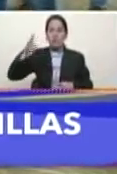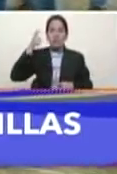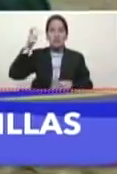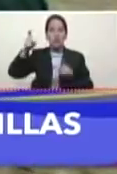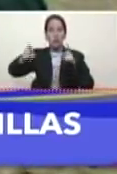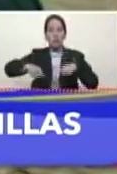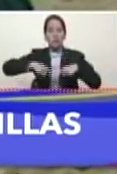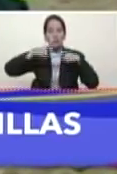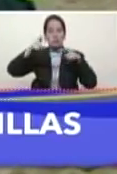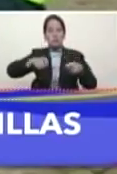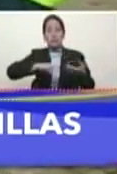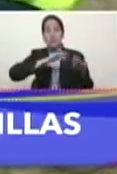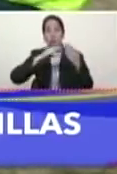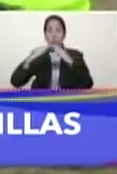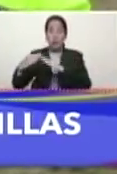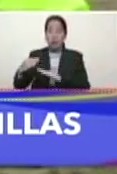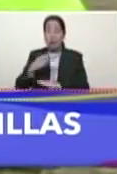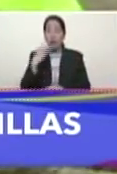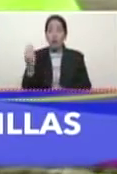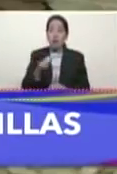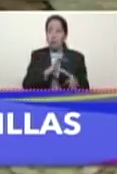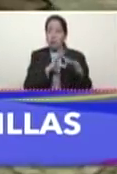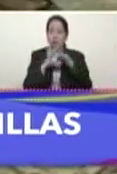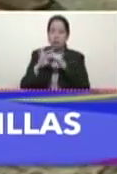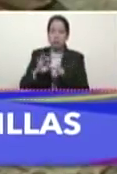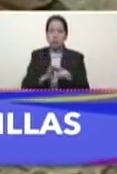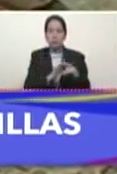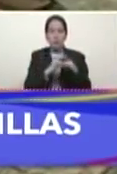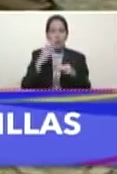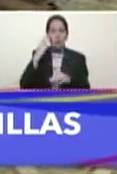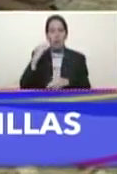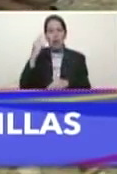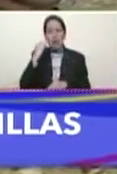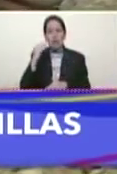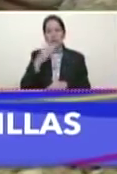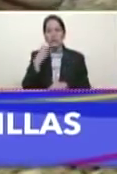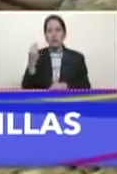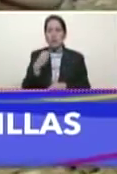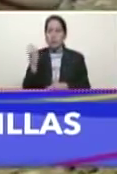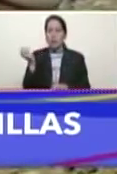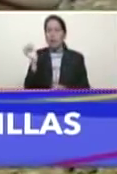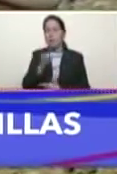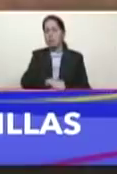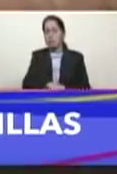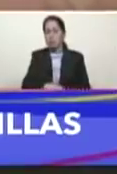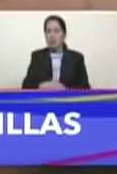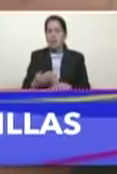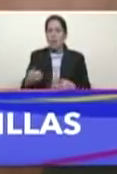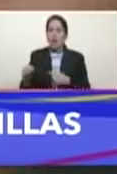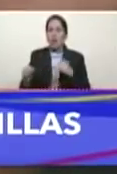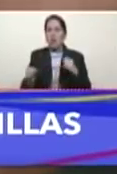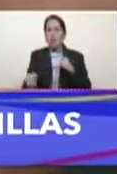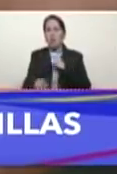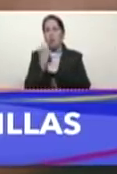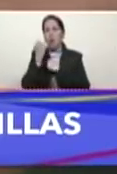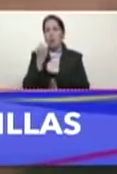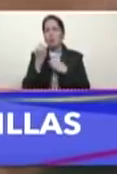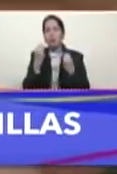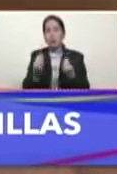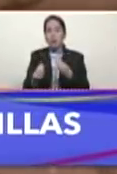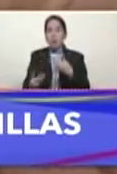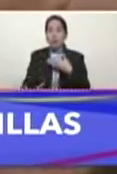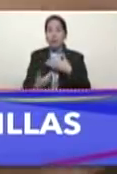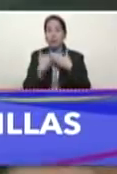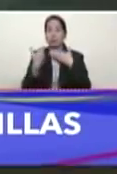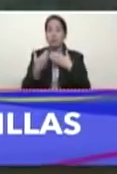saber ancestral y la juventud. Experiencia y juventud, presidente, van a vencer el bloqueo de la mano, por supuesto, de la conducción revolucionaria de